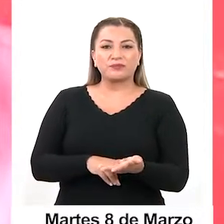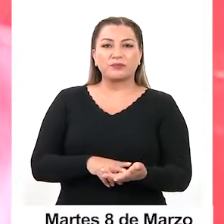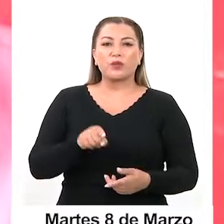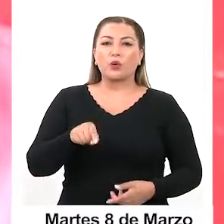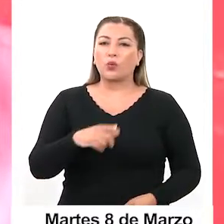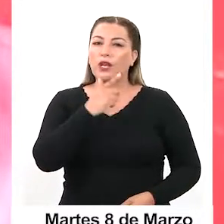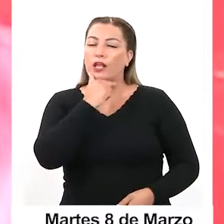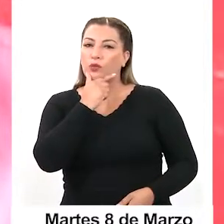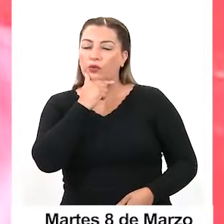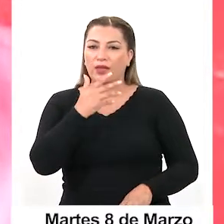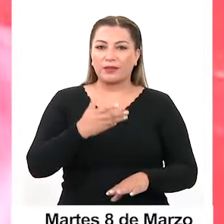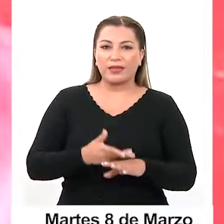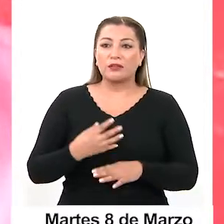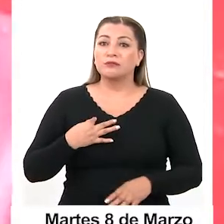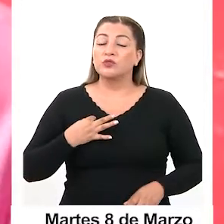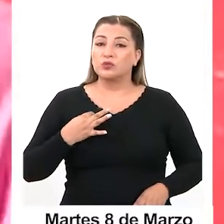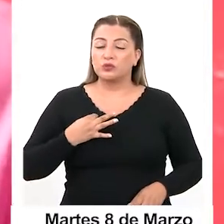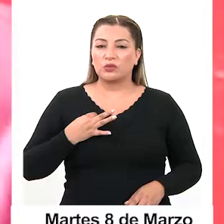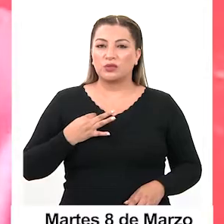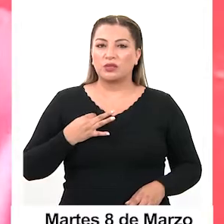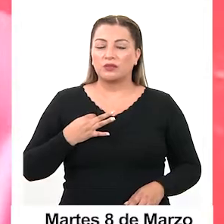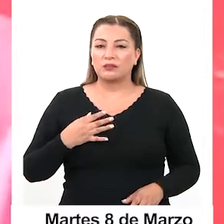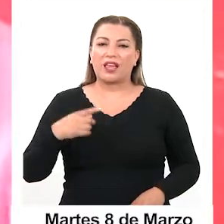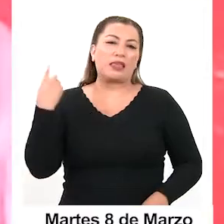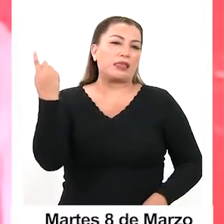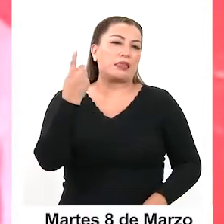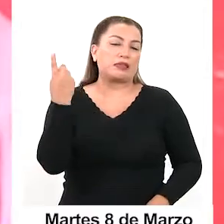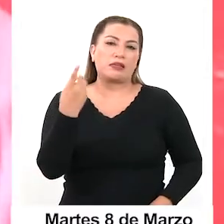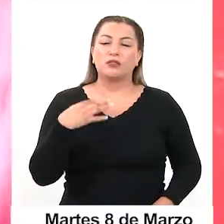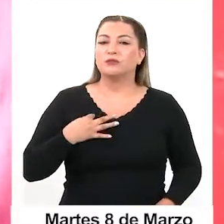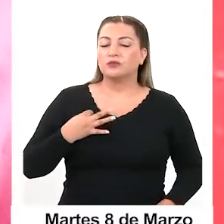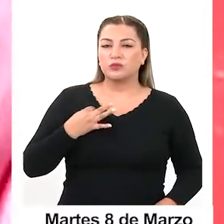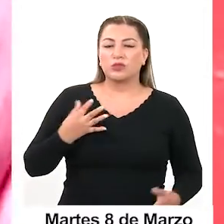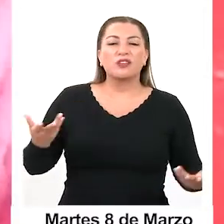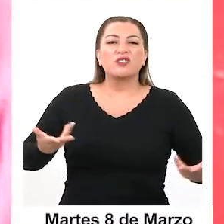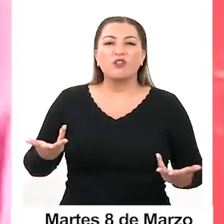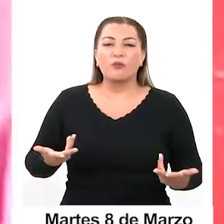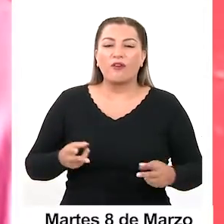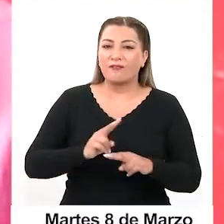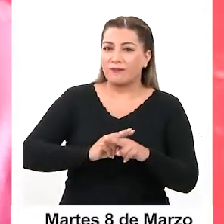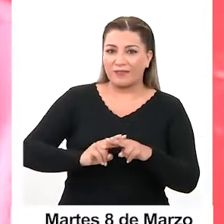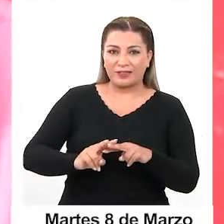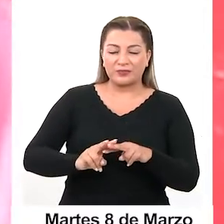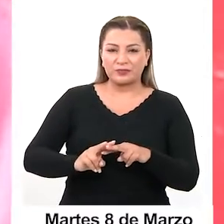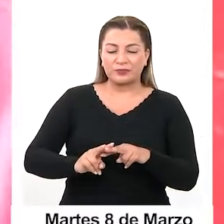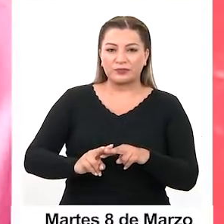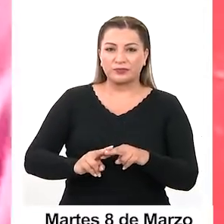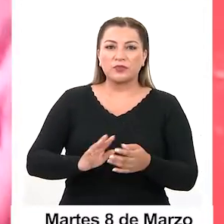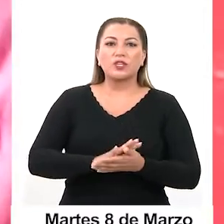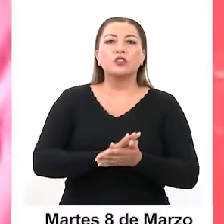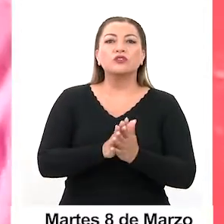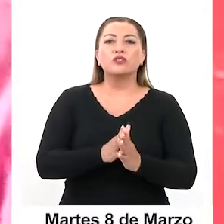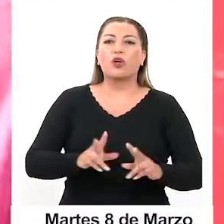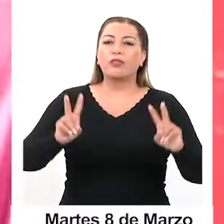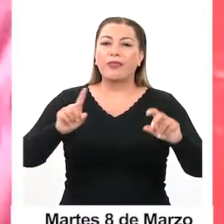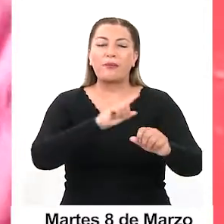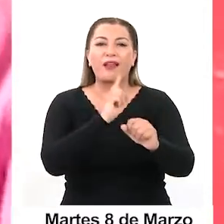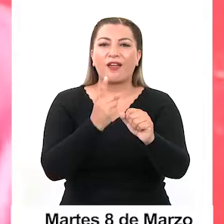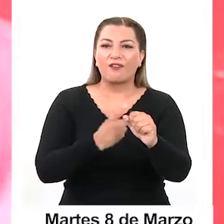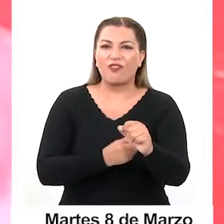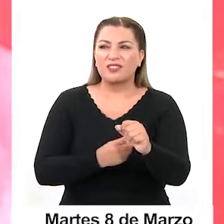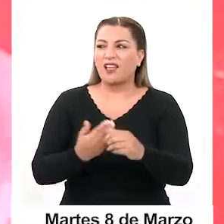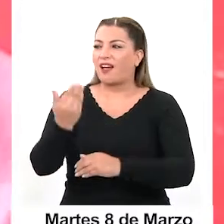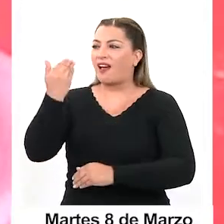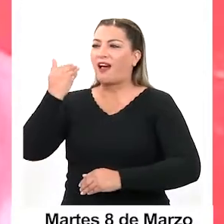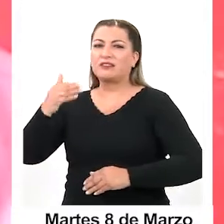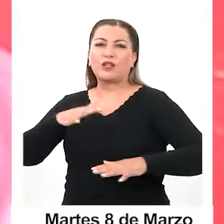de las inquietudes que tenía la ciudadanía, que teníamos en general los ciudadanos, era de qué manera se canalizaba toda esta fuerza, ¿cierto?, que